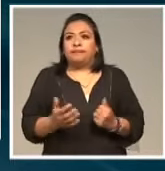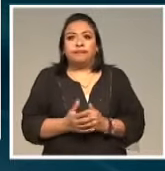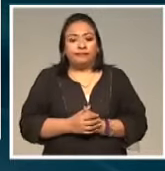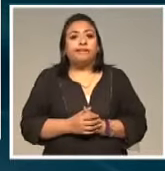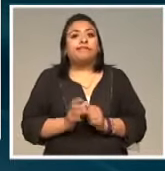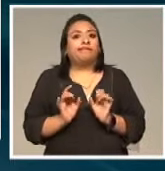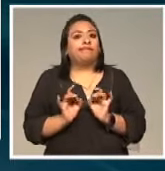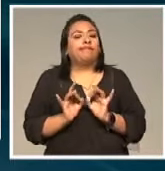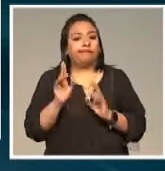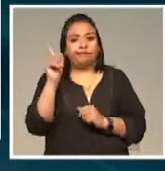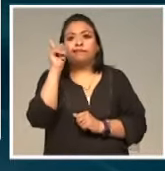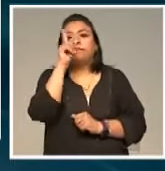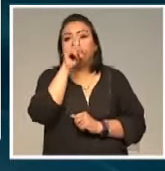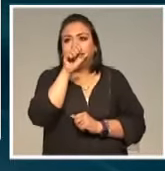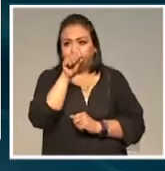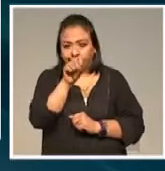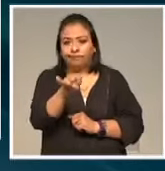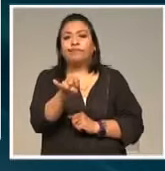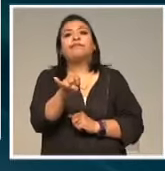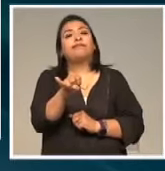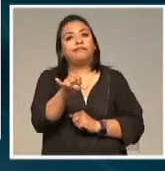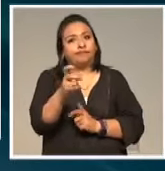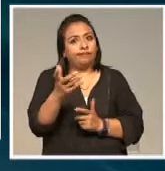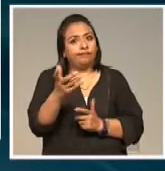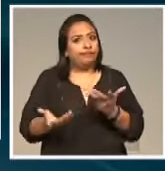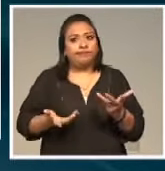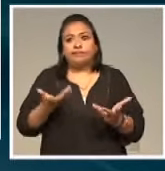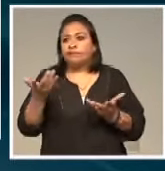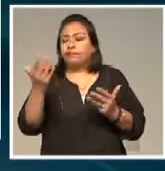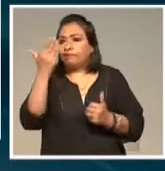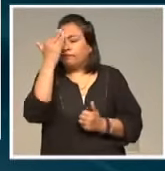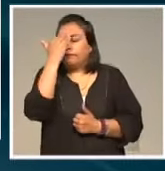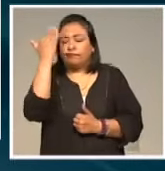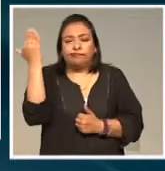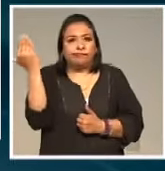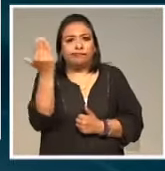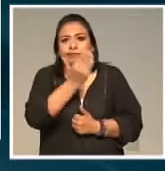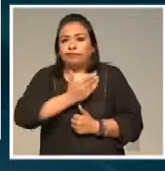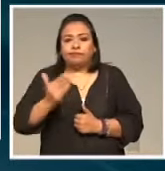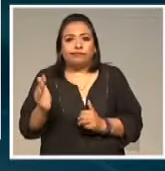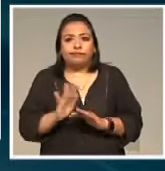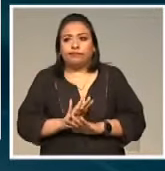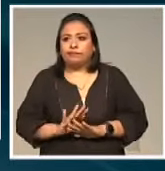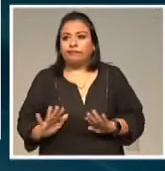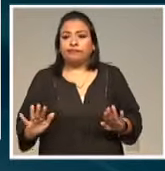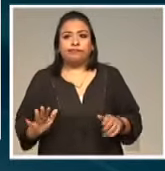Es una situación muy difícil, es una situación muy horrible. Y